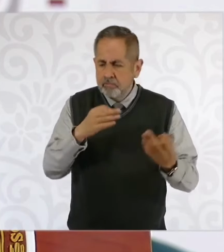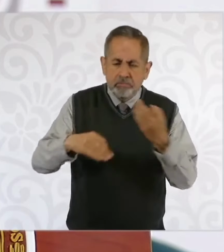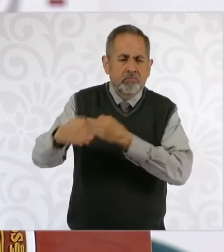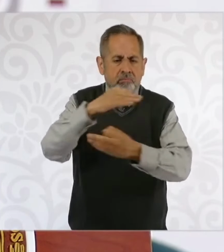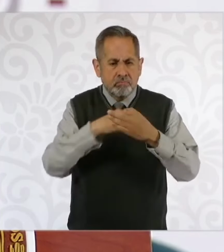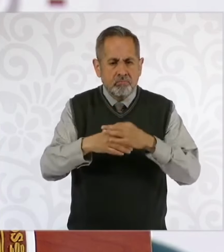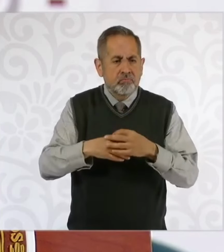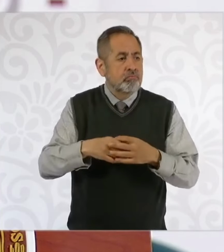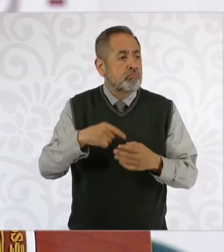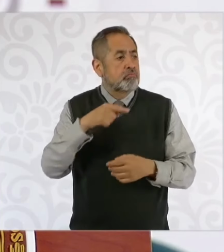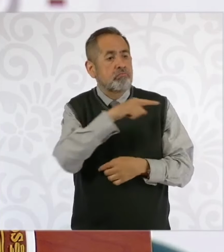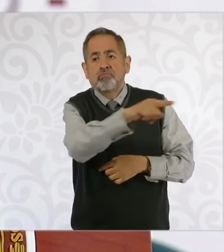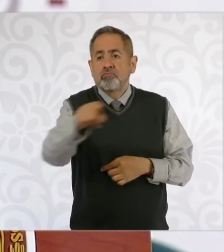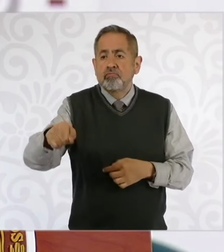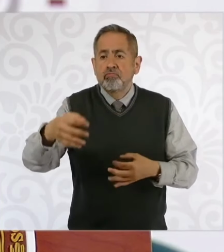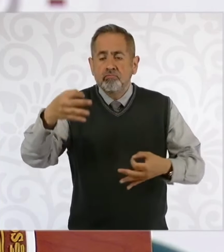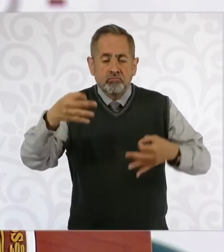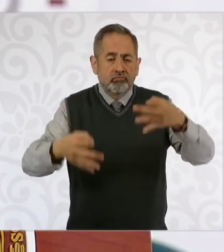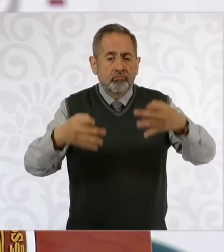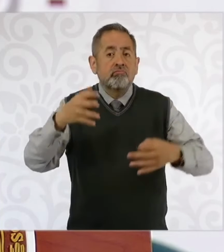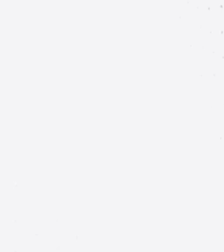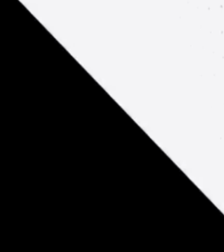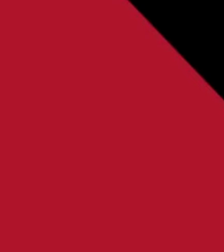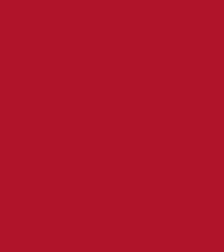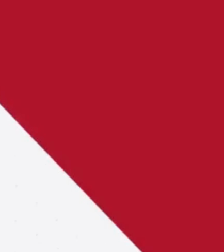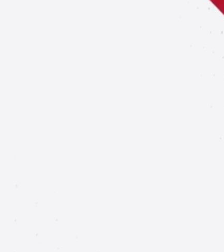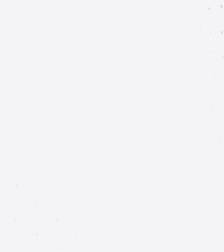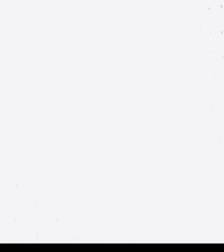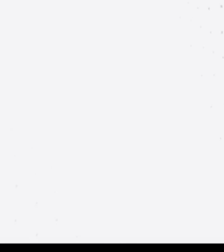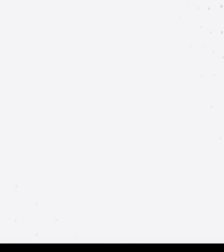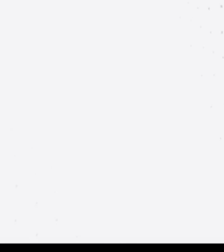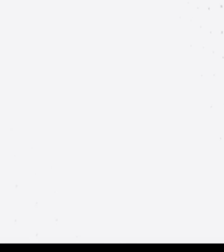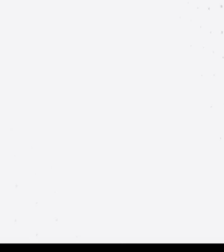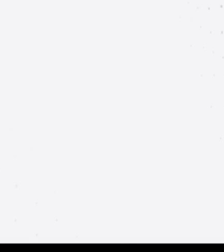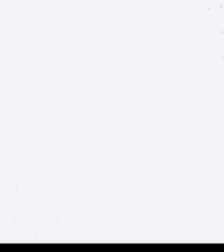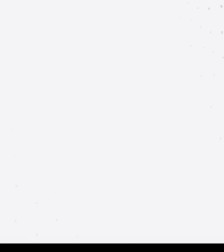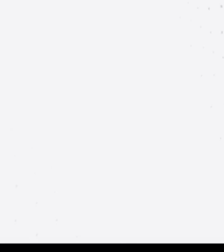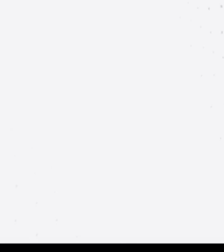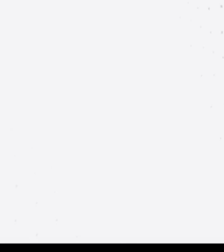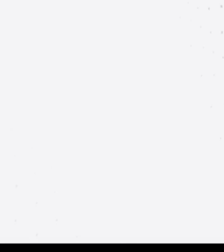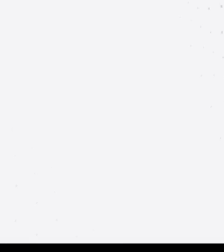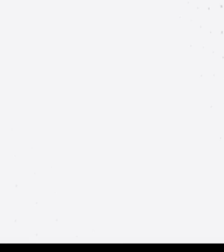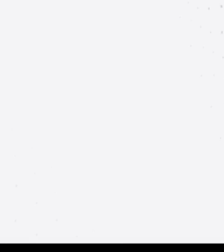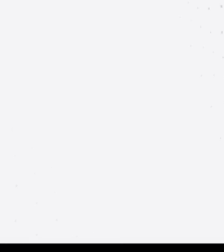nos va a juzgar el pueblo y la historia.